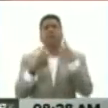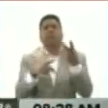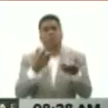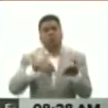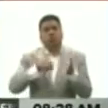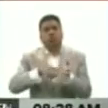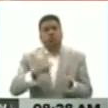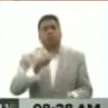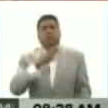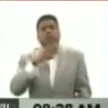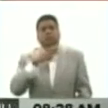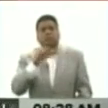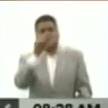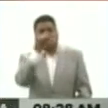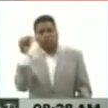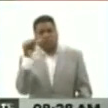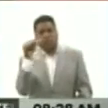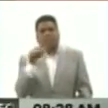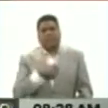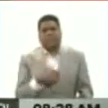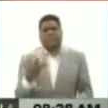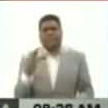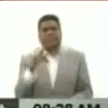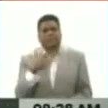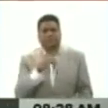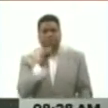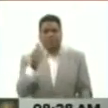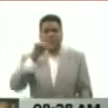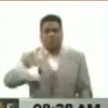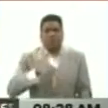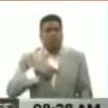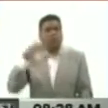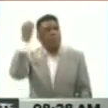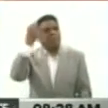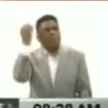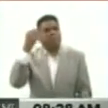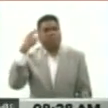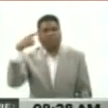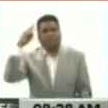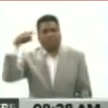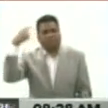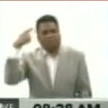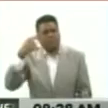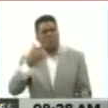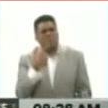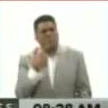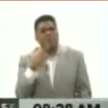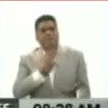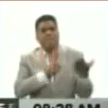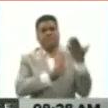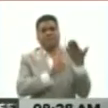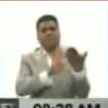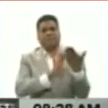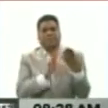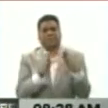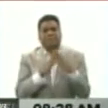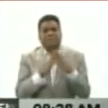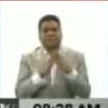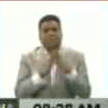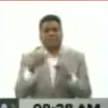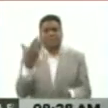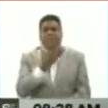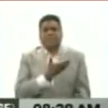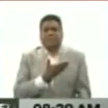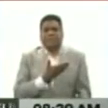lo iba a decepcionar, pues. Yo creía que me estaba volviendo loco, pero no era así, sino que la presencia del comandante Chávez, aunque me digan